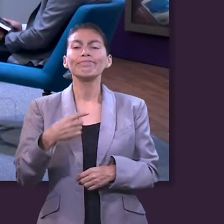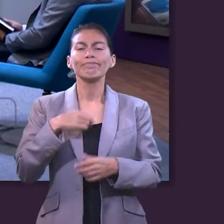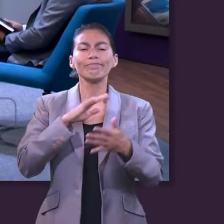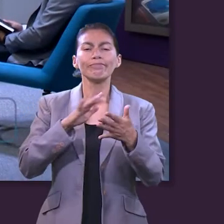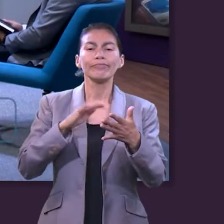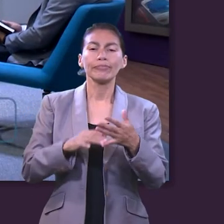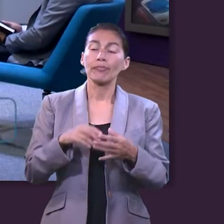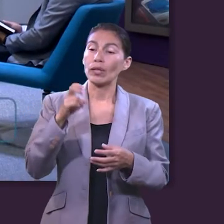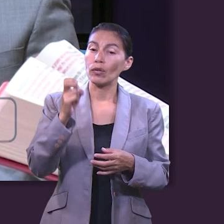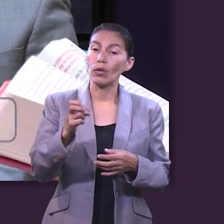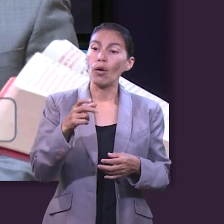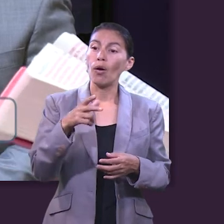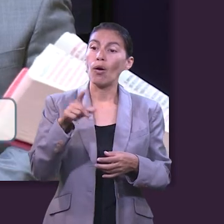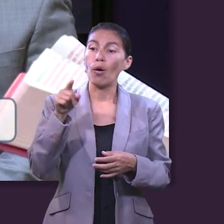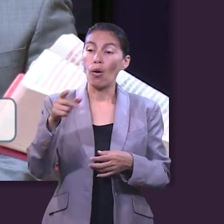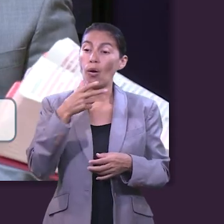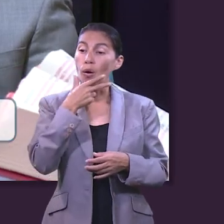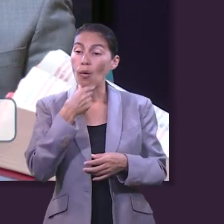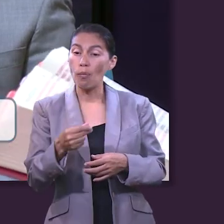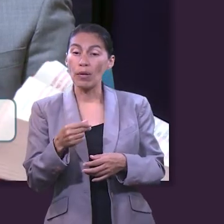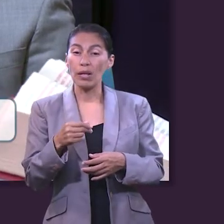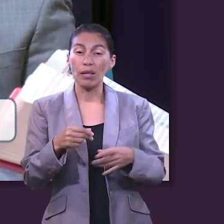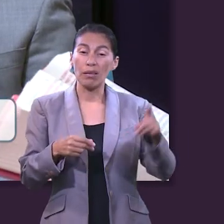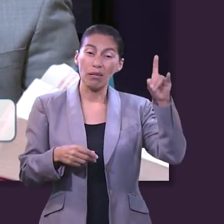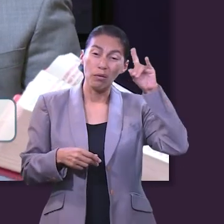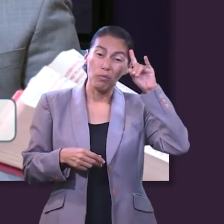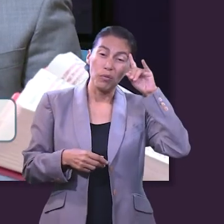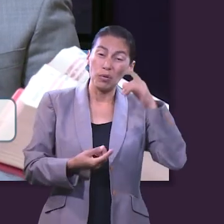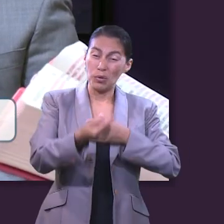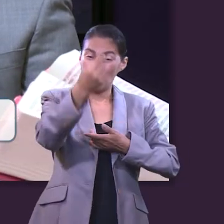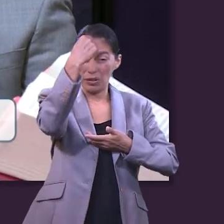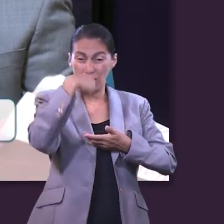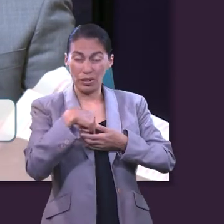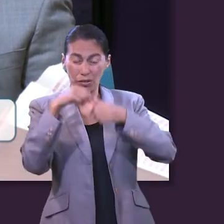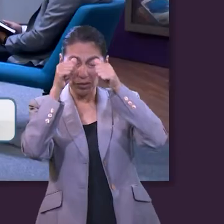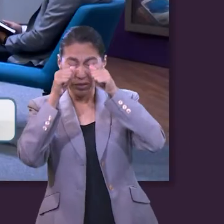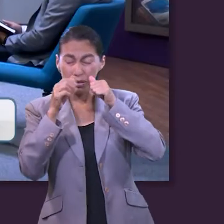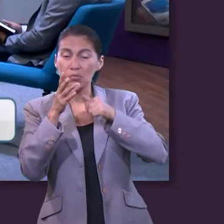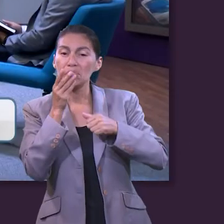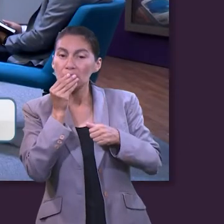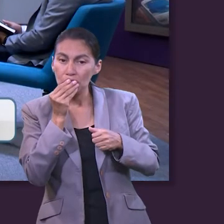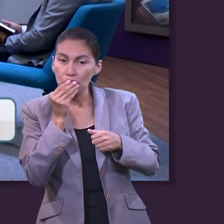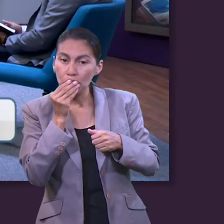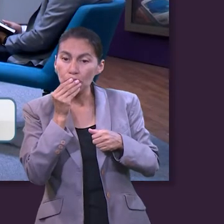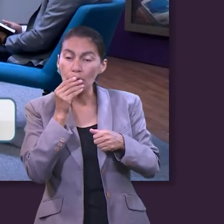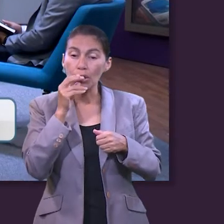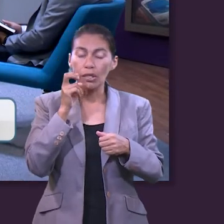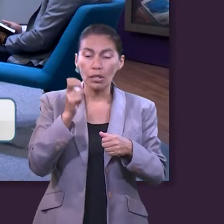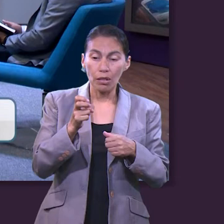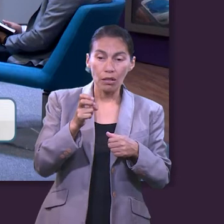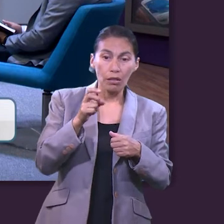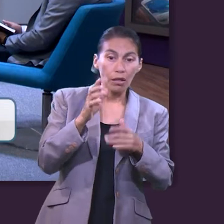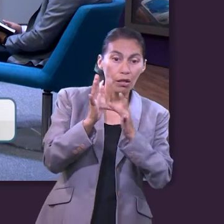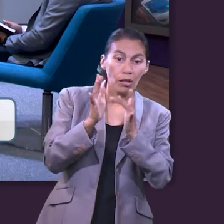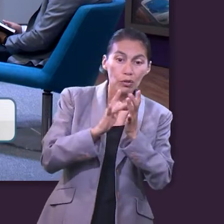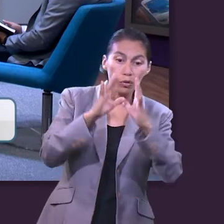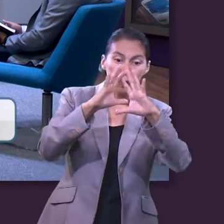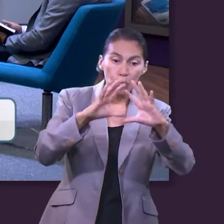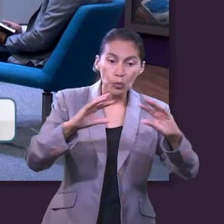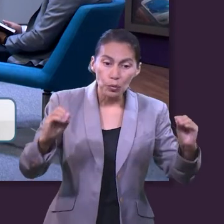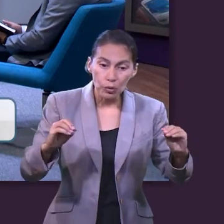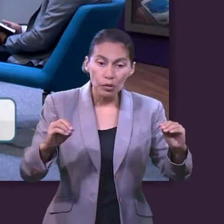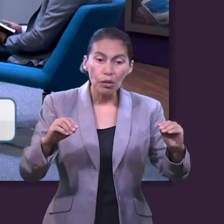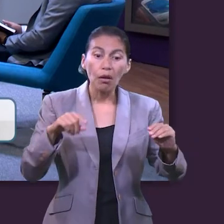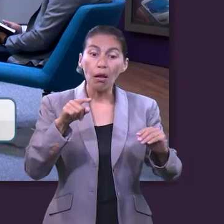Entonces fue traído a él un endemoniado, ciego y mudo, y le sanó, de tal manera que el ciego y mudo veía y